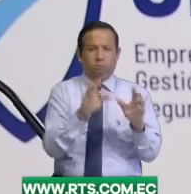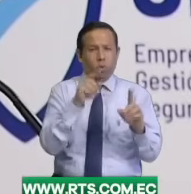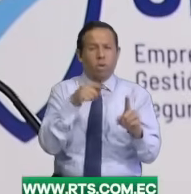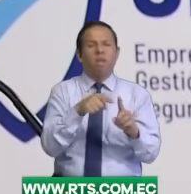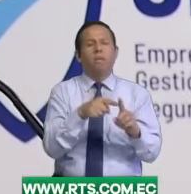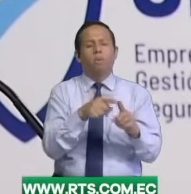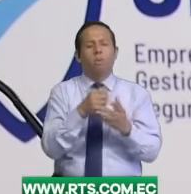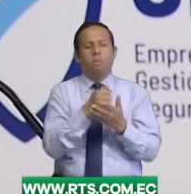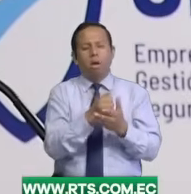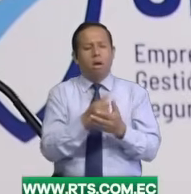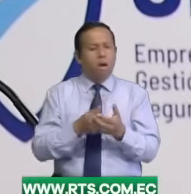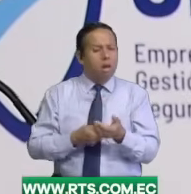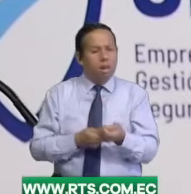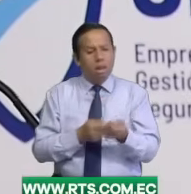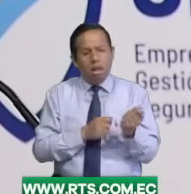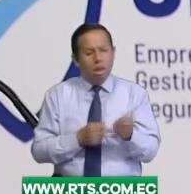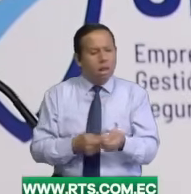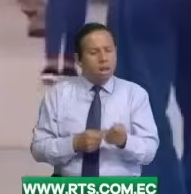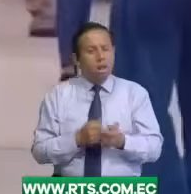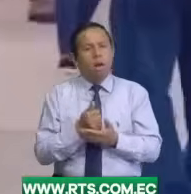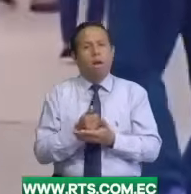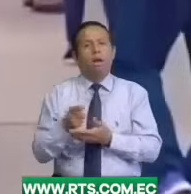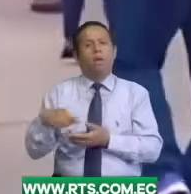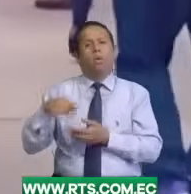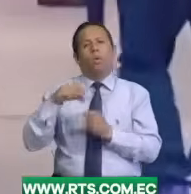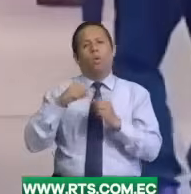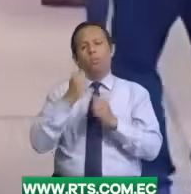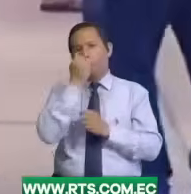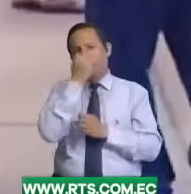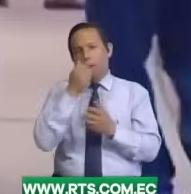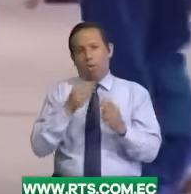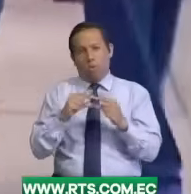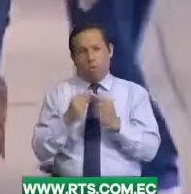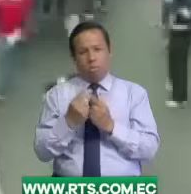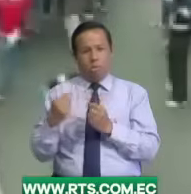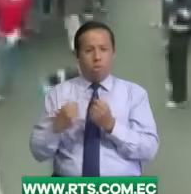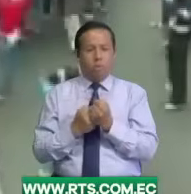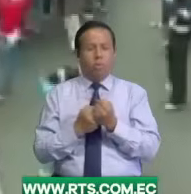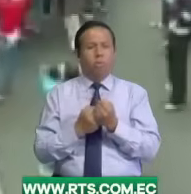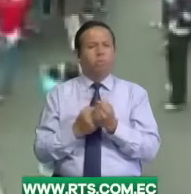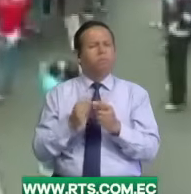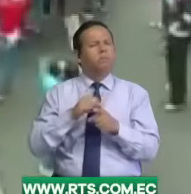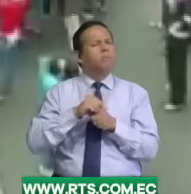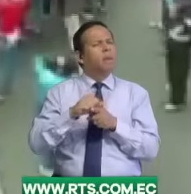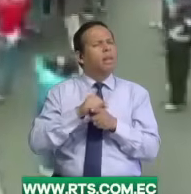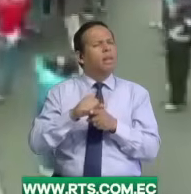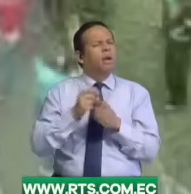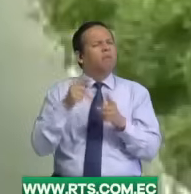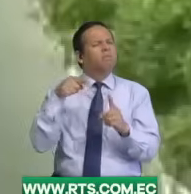para este grupo del Cuerpo de Bomberos. Este simulacro tiene como objetivo